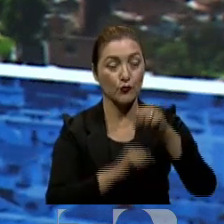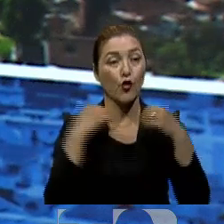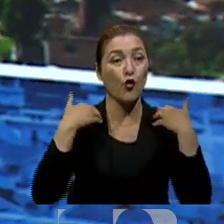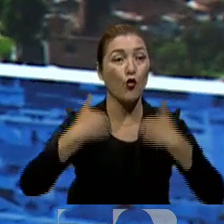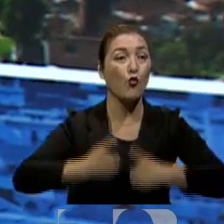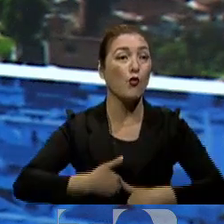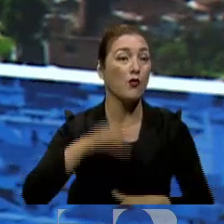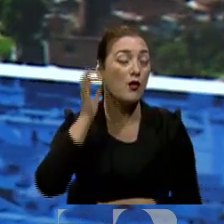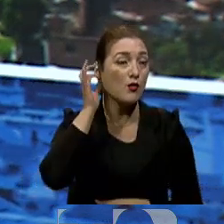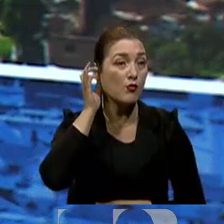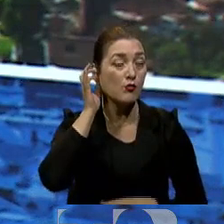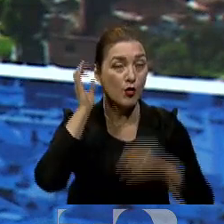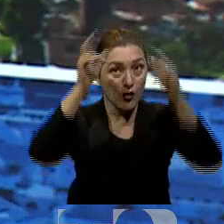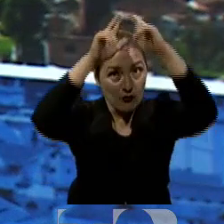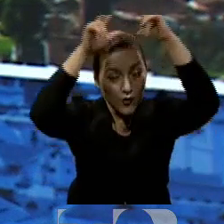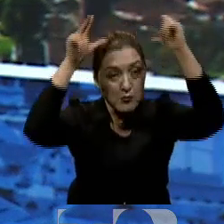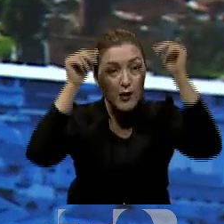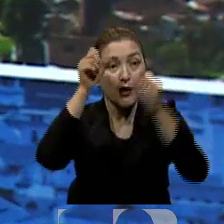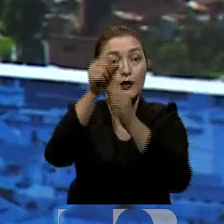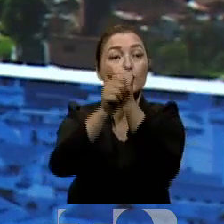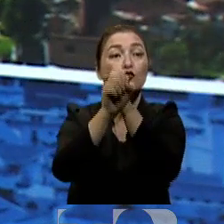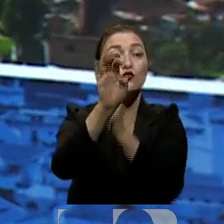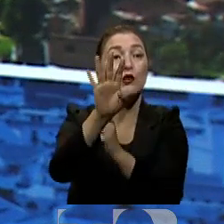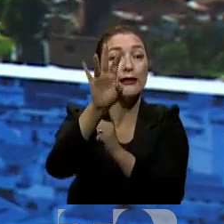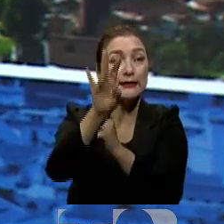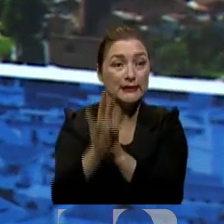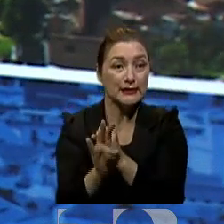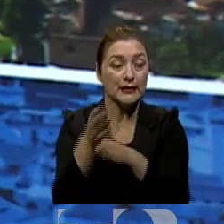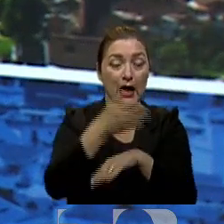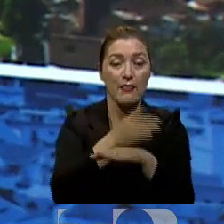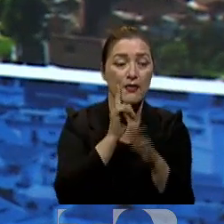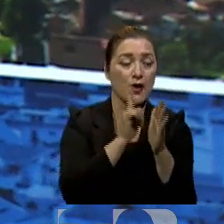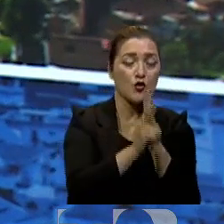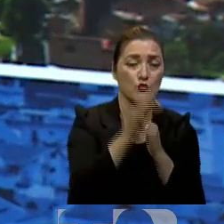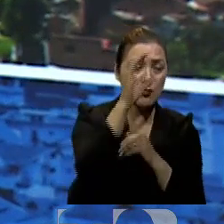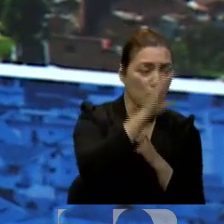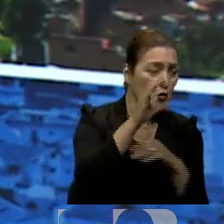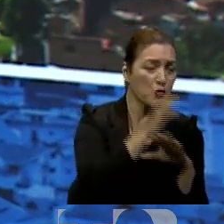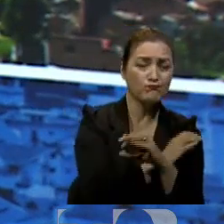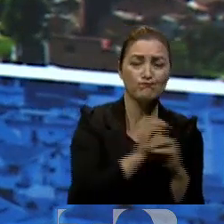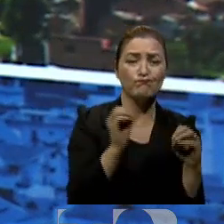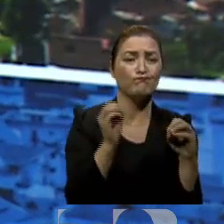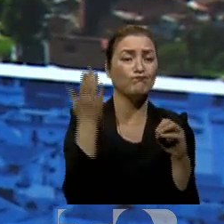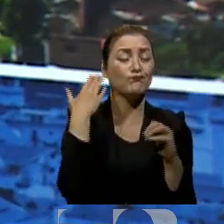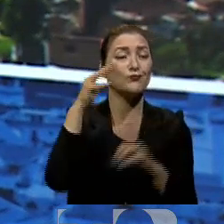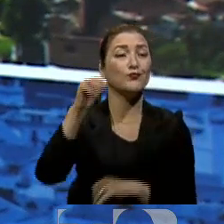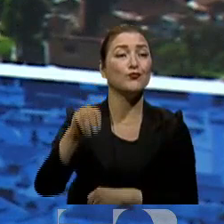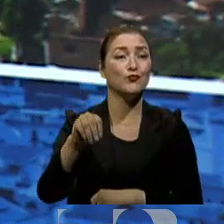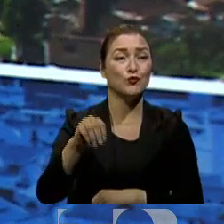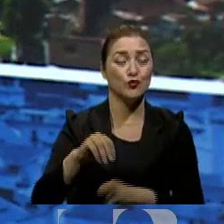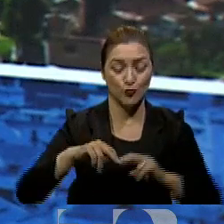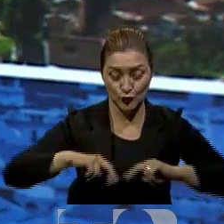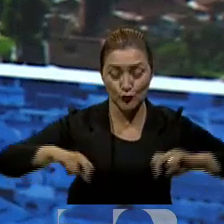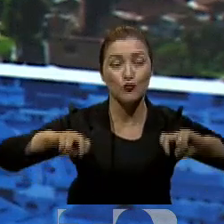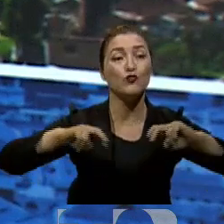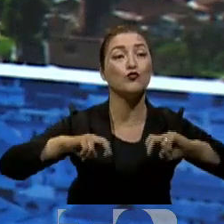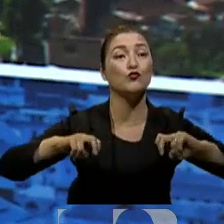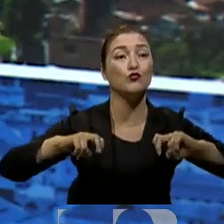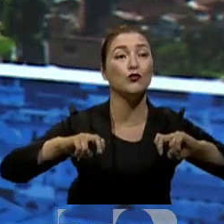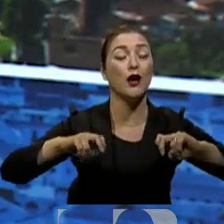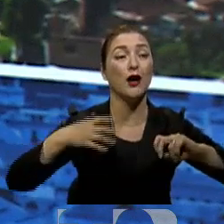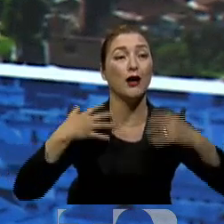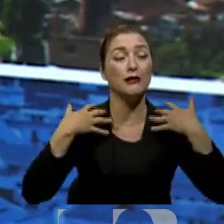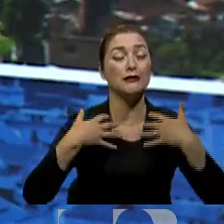la enfermera de 47 años, quien fue reportada como desaparecida el martes pasado. Los investigadores indicaron que